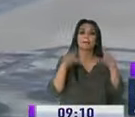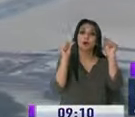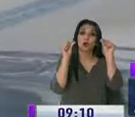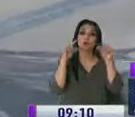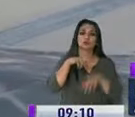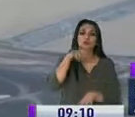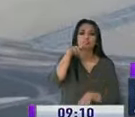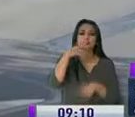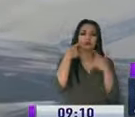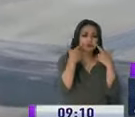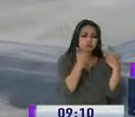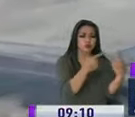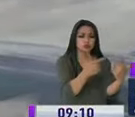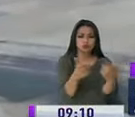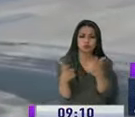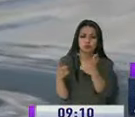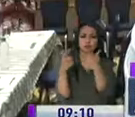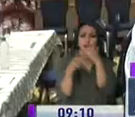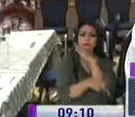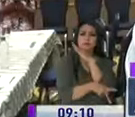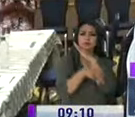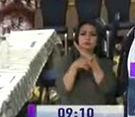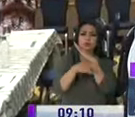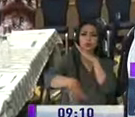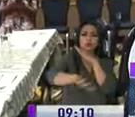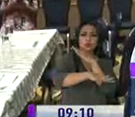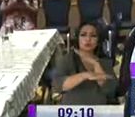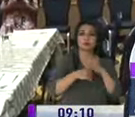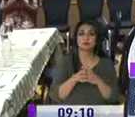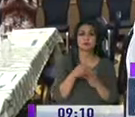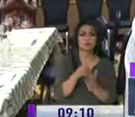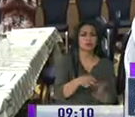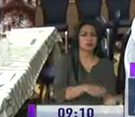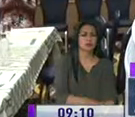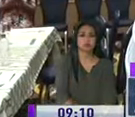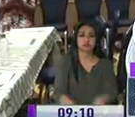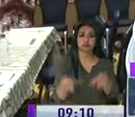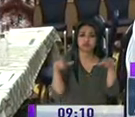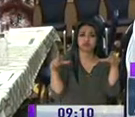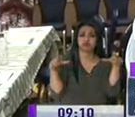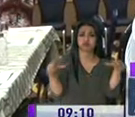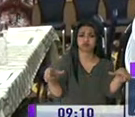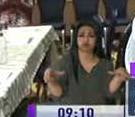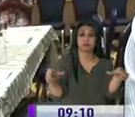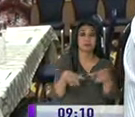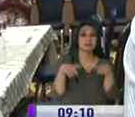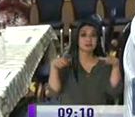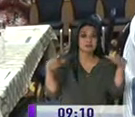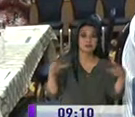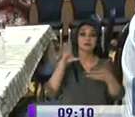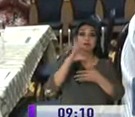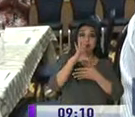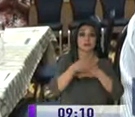el área donde se levantará el complejo petroquímico. Es un proyecto de gran envergadura y diría yo que en este momento es uno de los más grandes de Latinoamérica, ¿no? Y